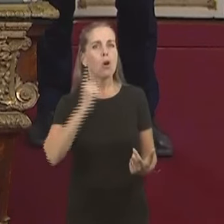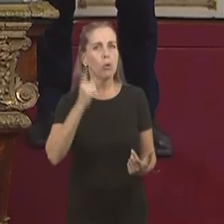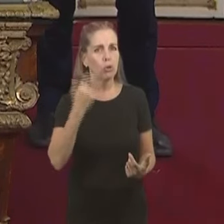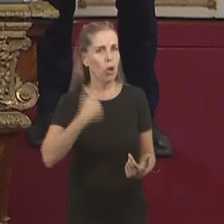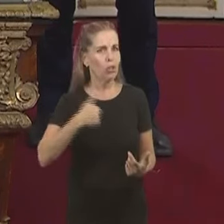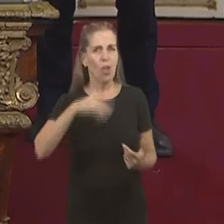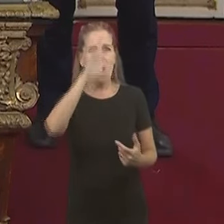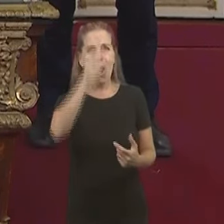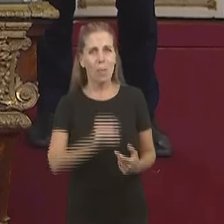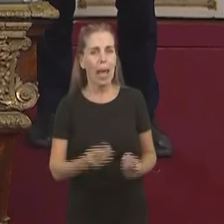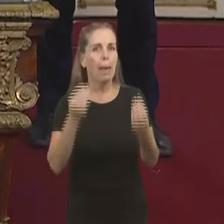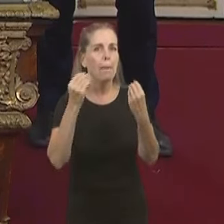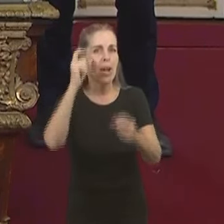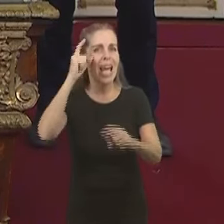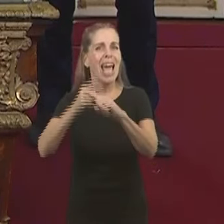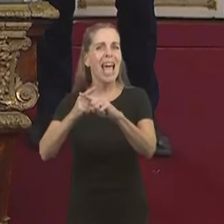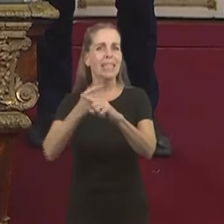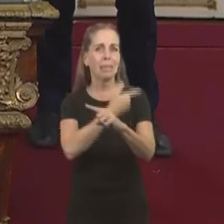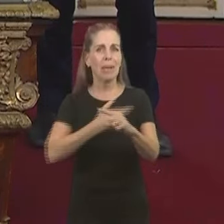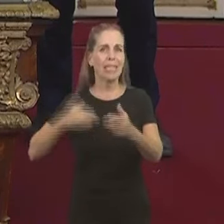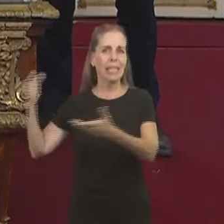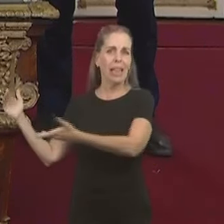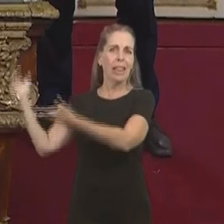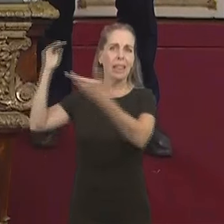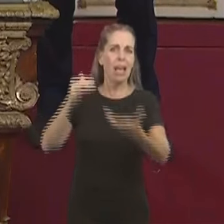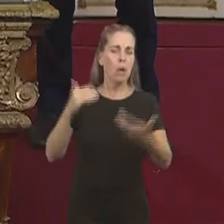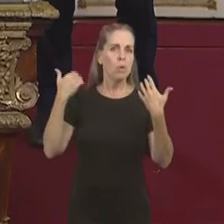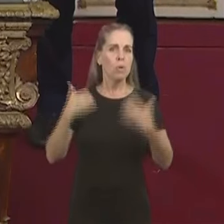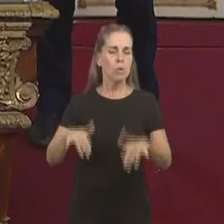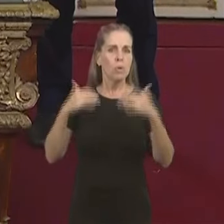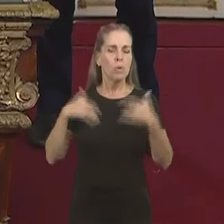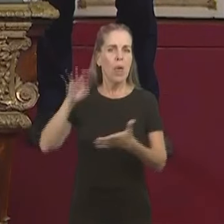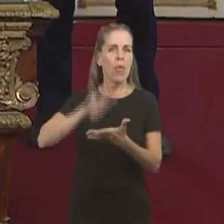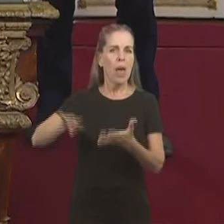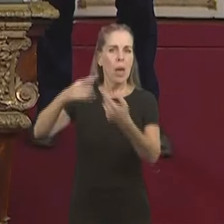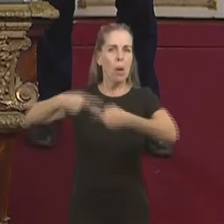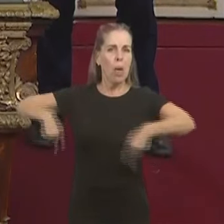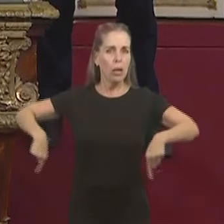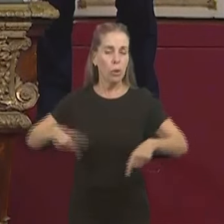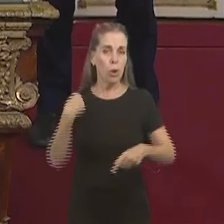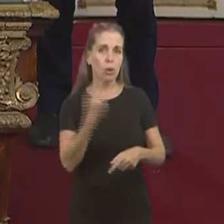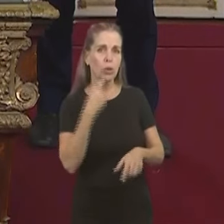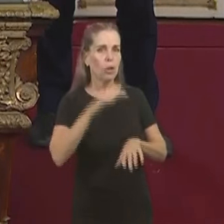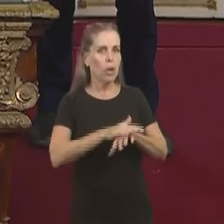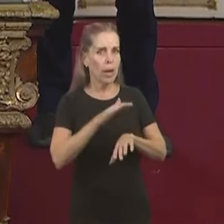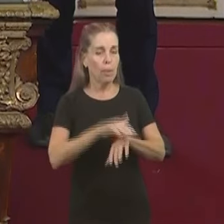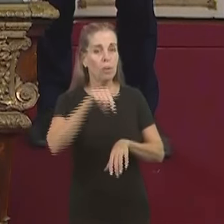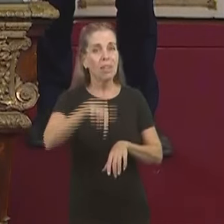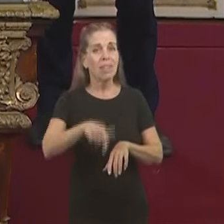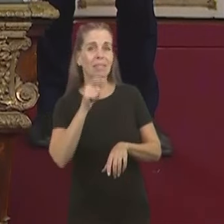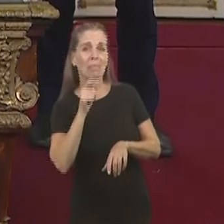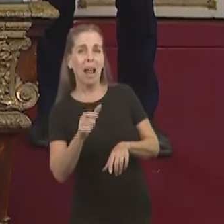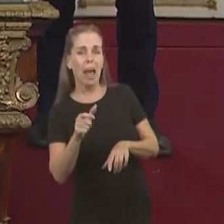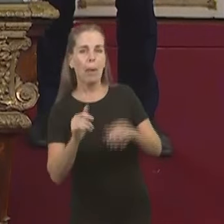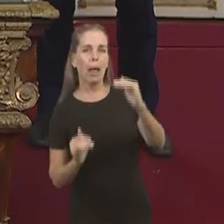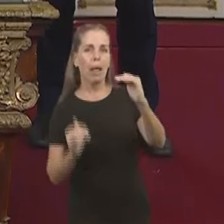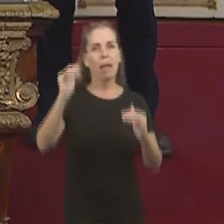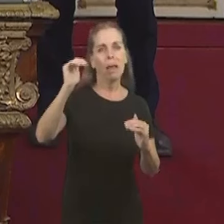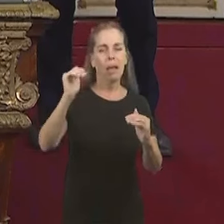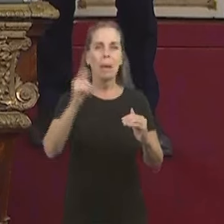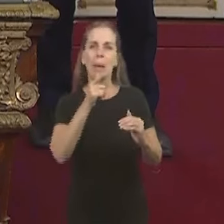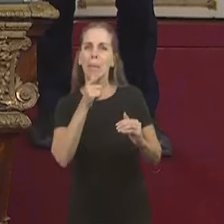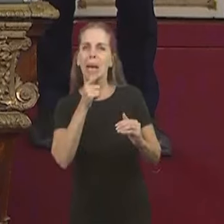estrepitosa herencia de la que tuvimos que hacernos cargo este concepto el de superavit fiscal que parece simplemente una